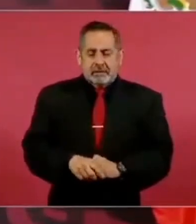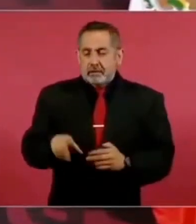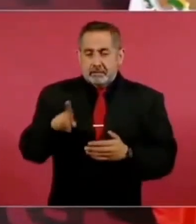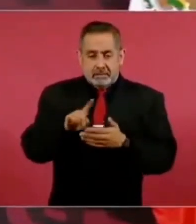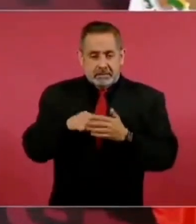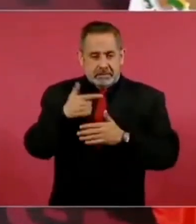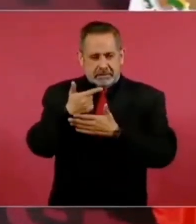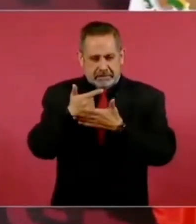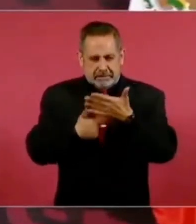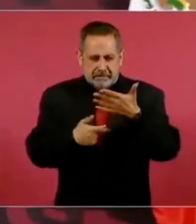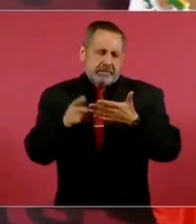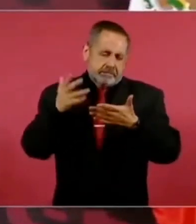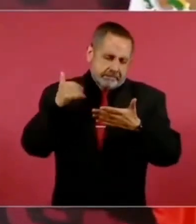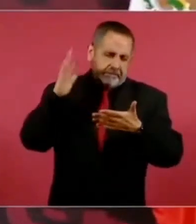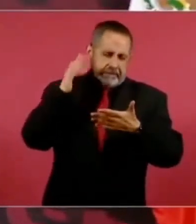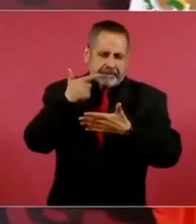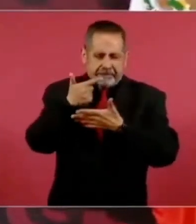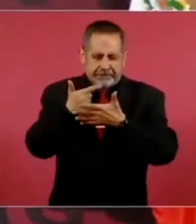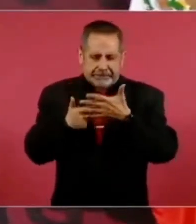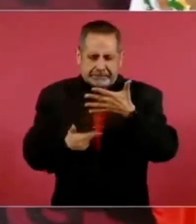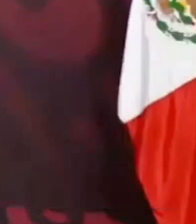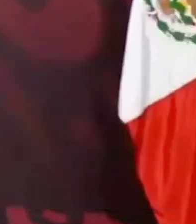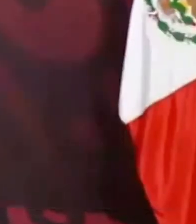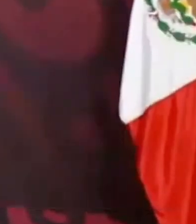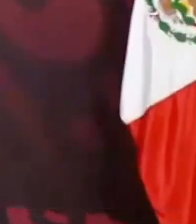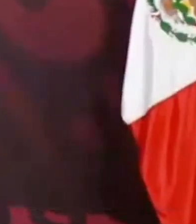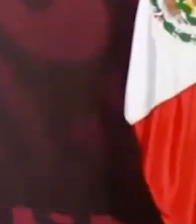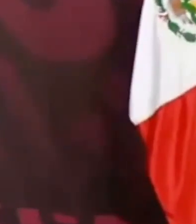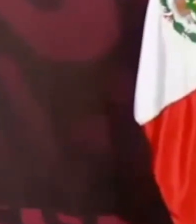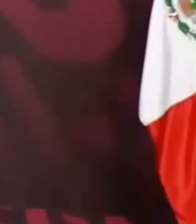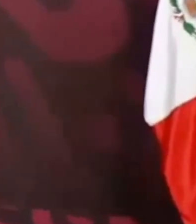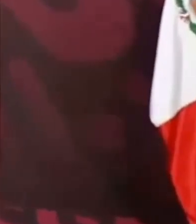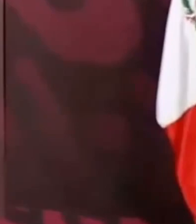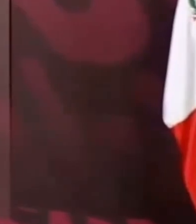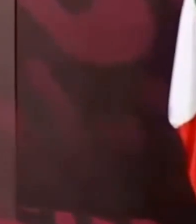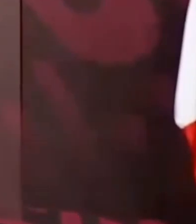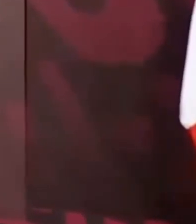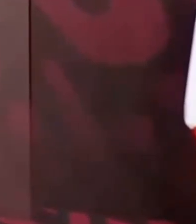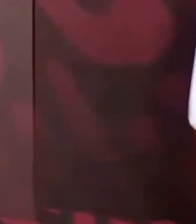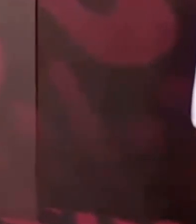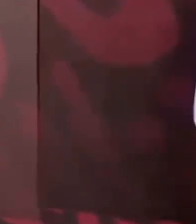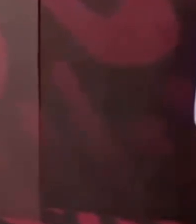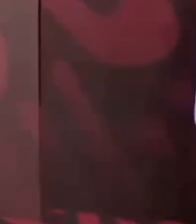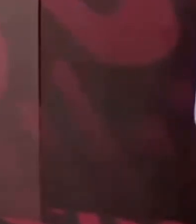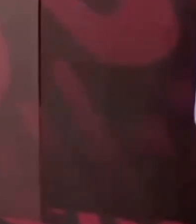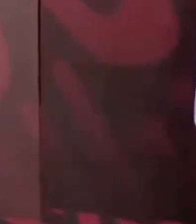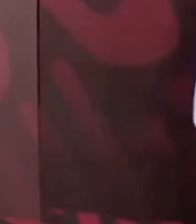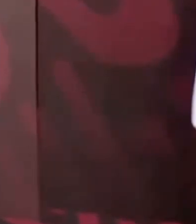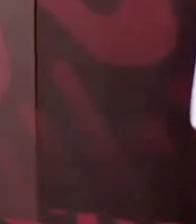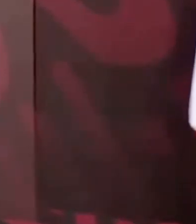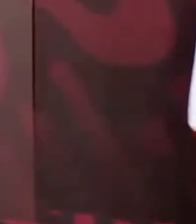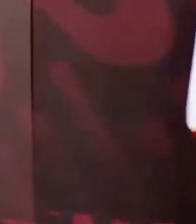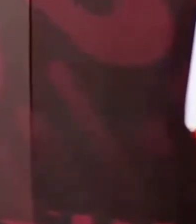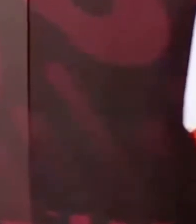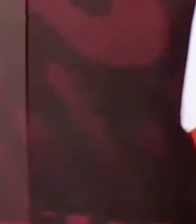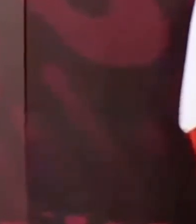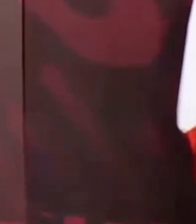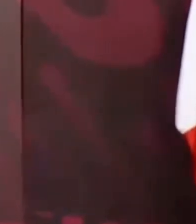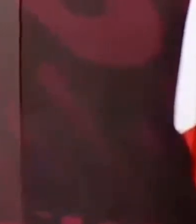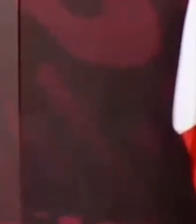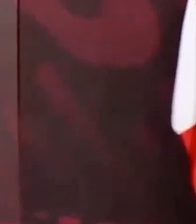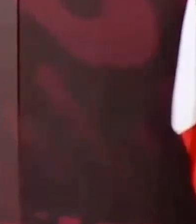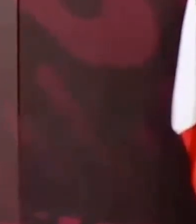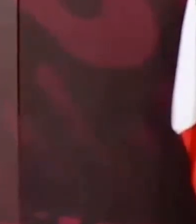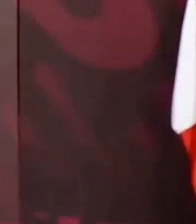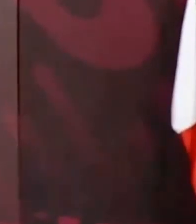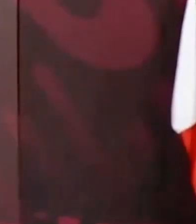o así era pasaban casa por casa supuestamente haciendo una encuesta no Por